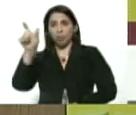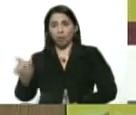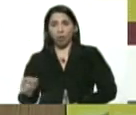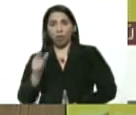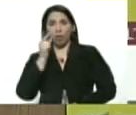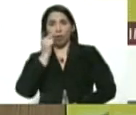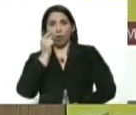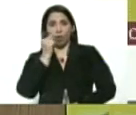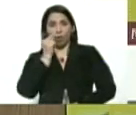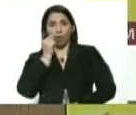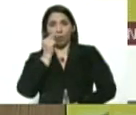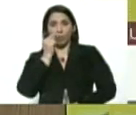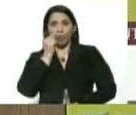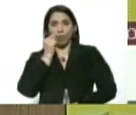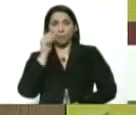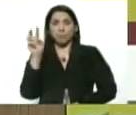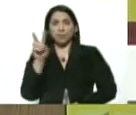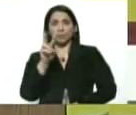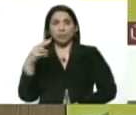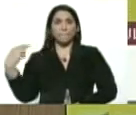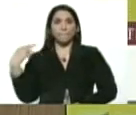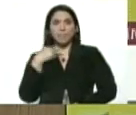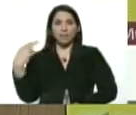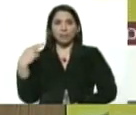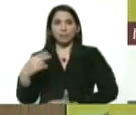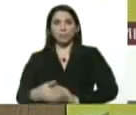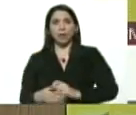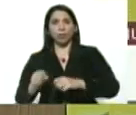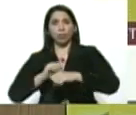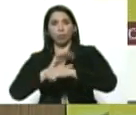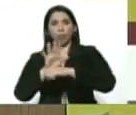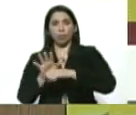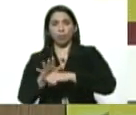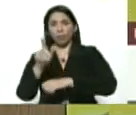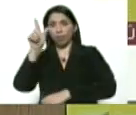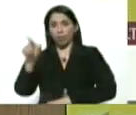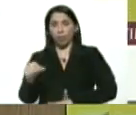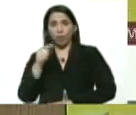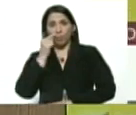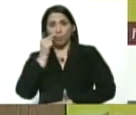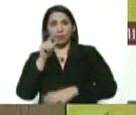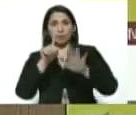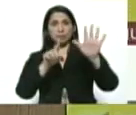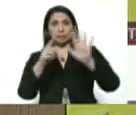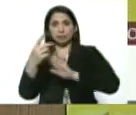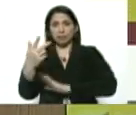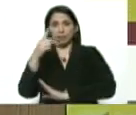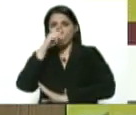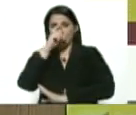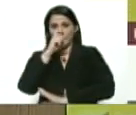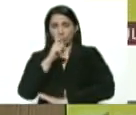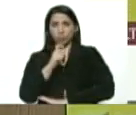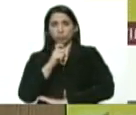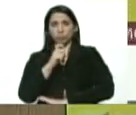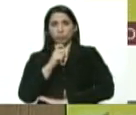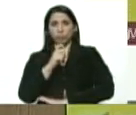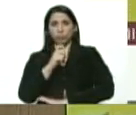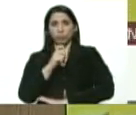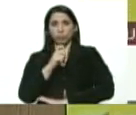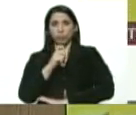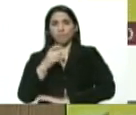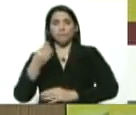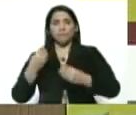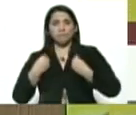víctima de kobe 19 es un señor de 63 años de edad natural y